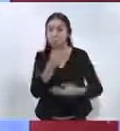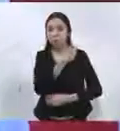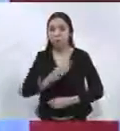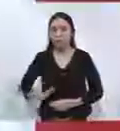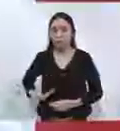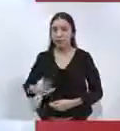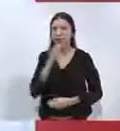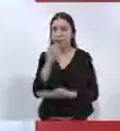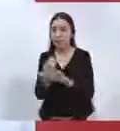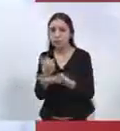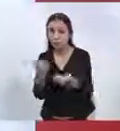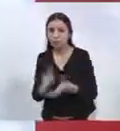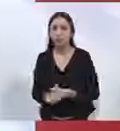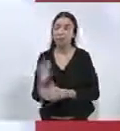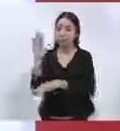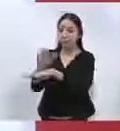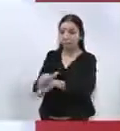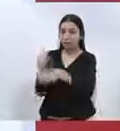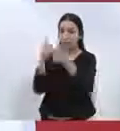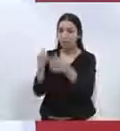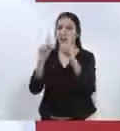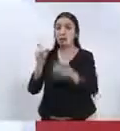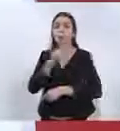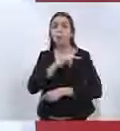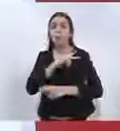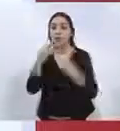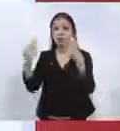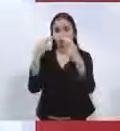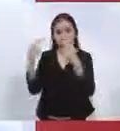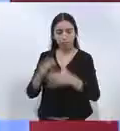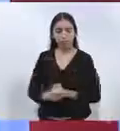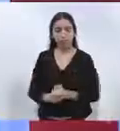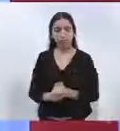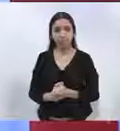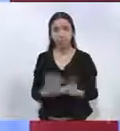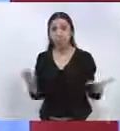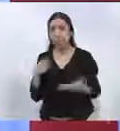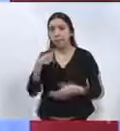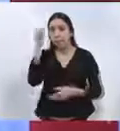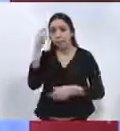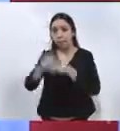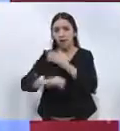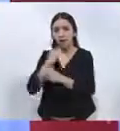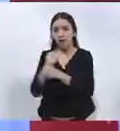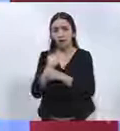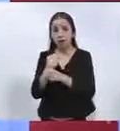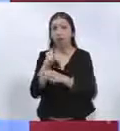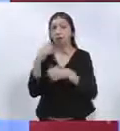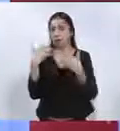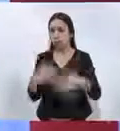Buenas tardes, Jenny. Buenas tardes a la teleaudiencia. A las órdenes. Bueno, en un año complicado realmente por